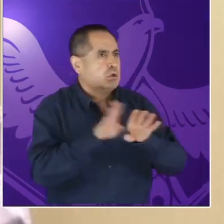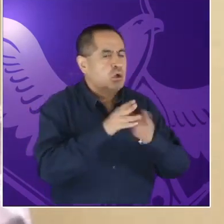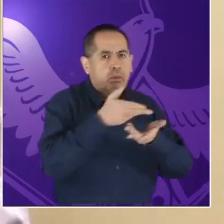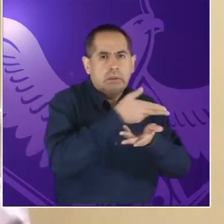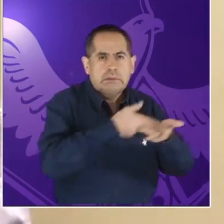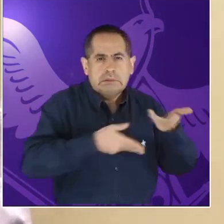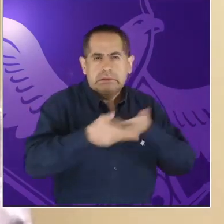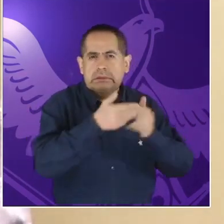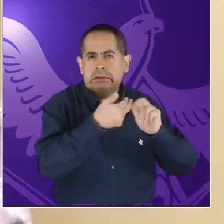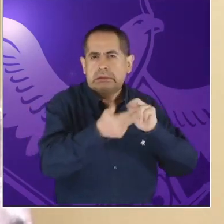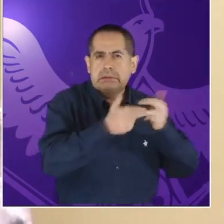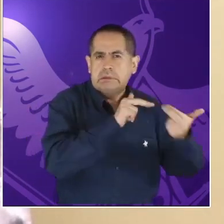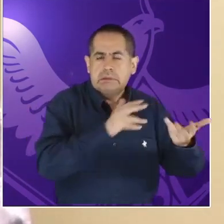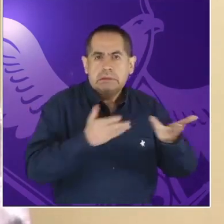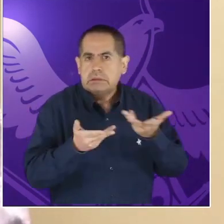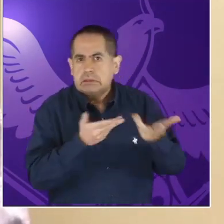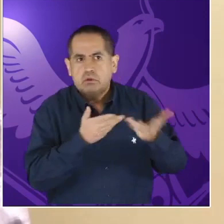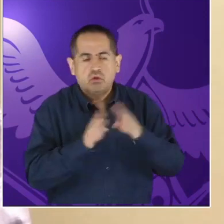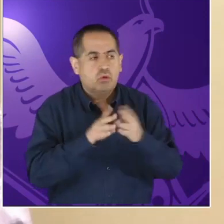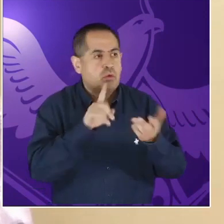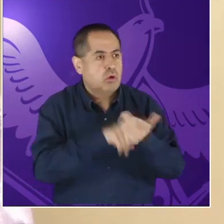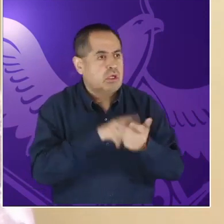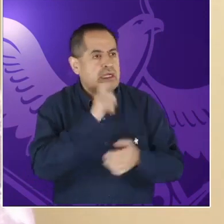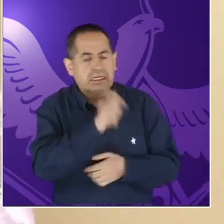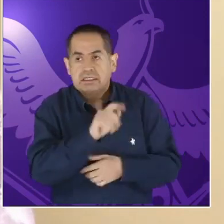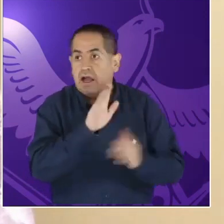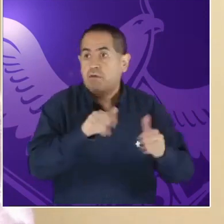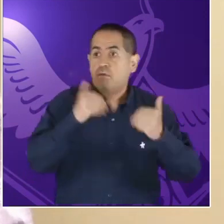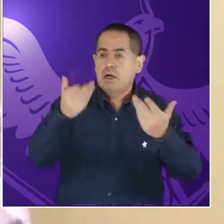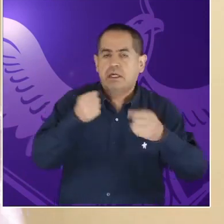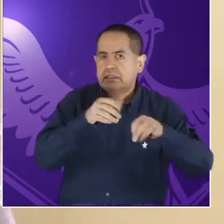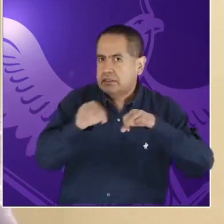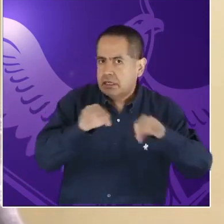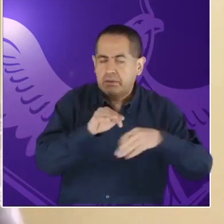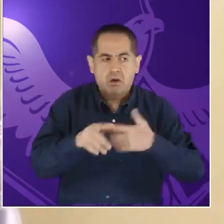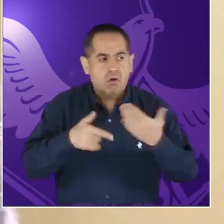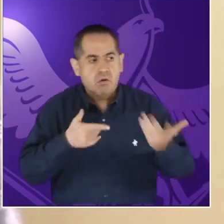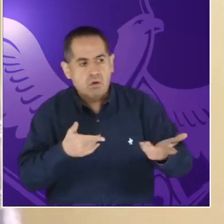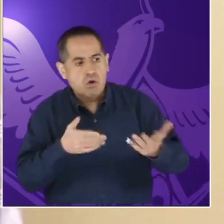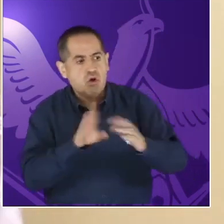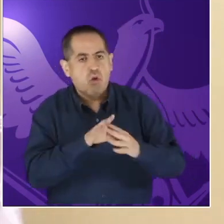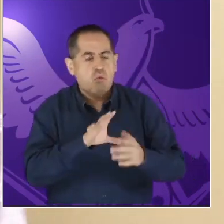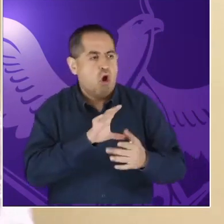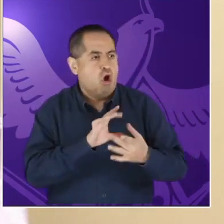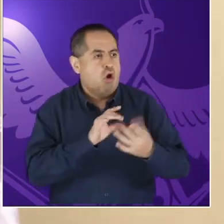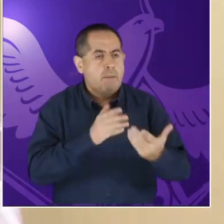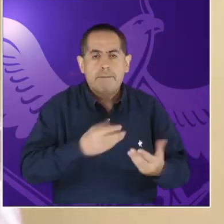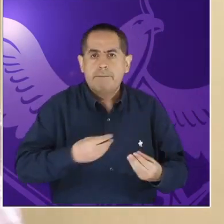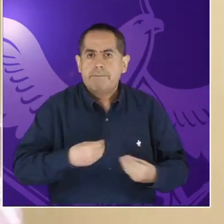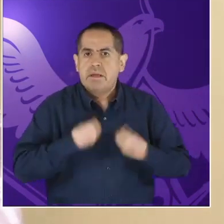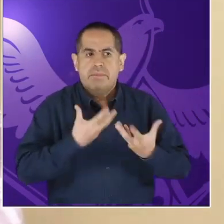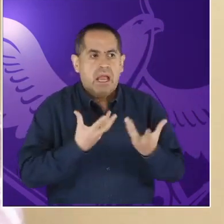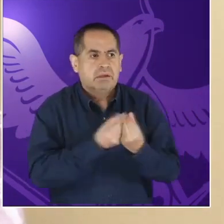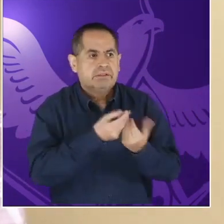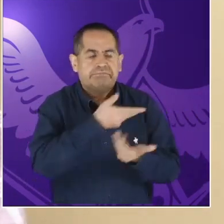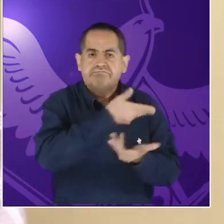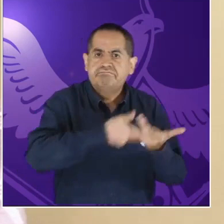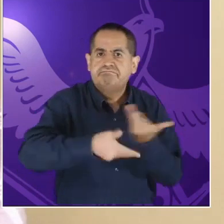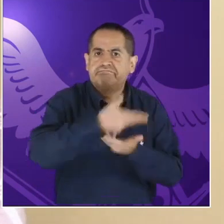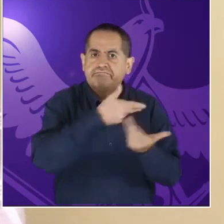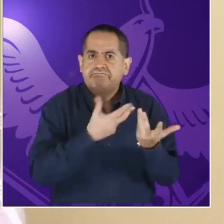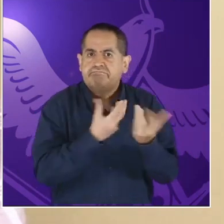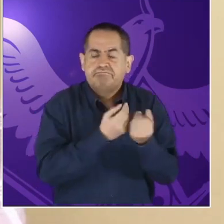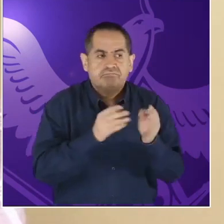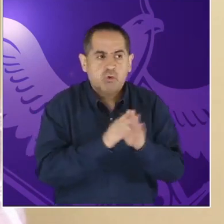de la manera en que se ejerce el trabajo exterior, en la manera que se generan los lazos de convivencia y